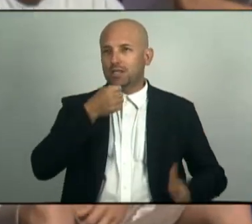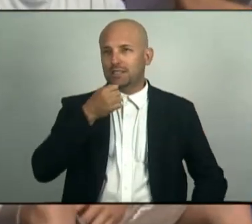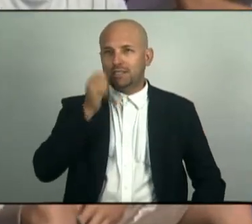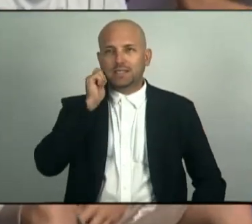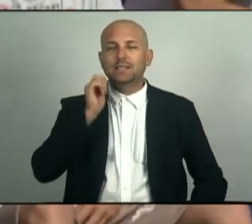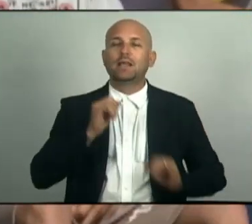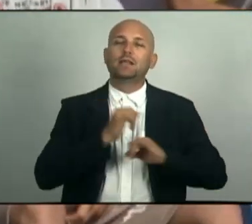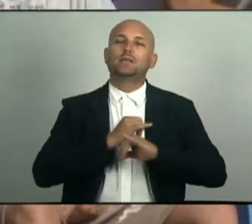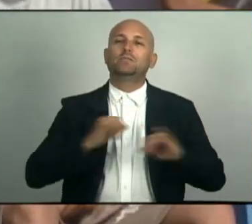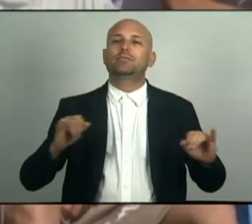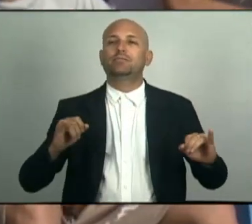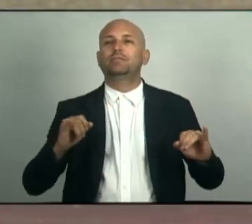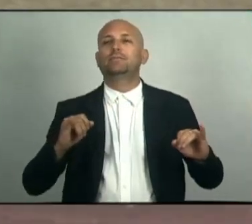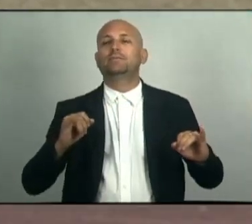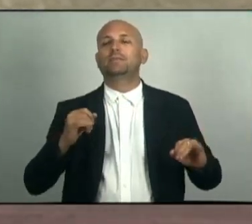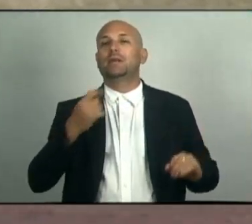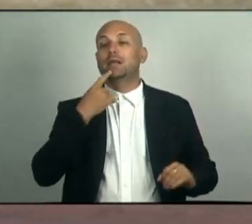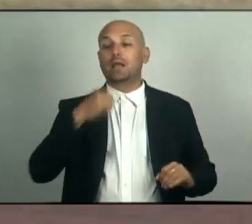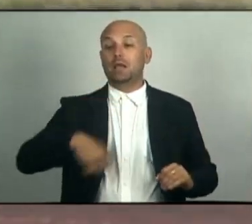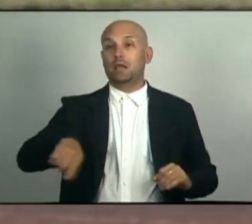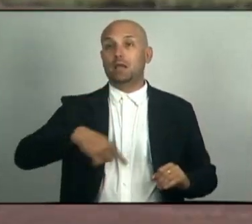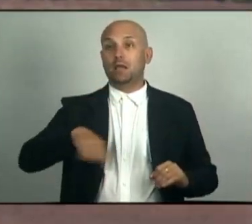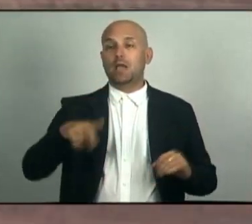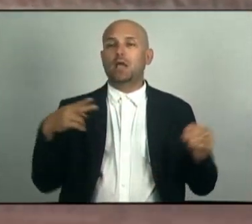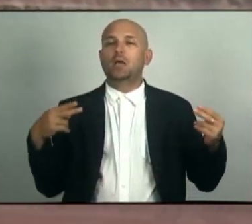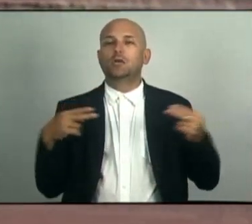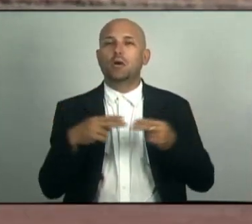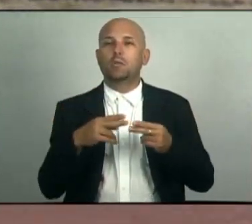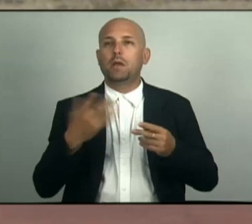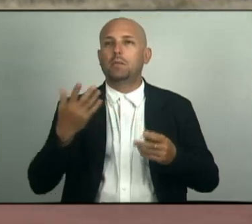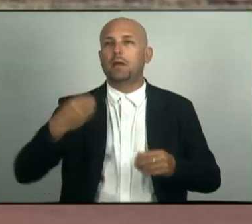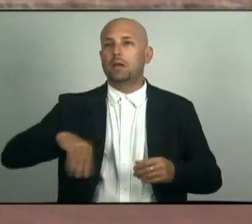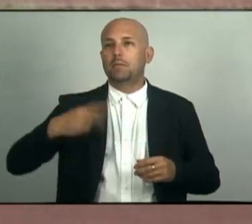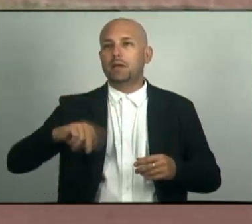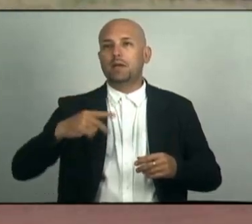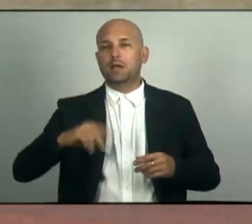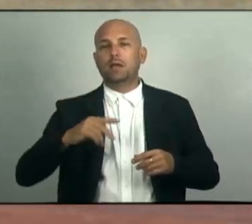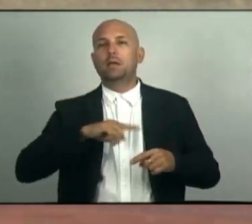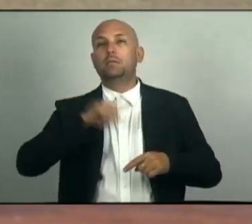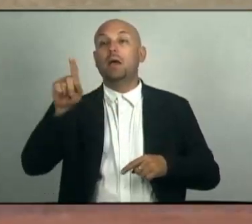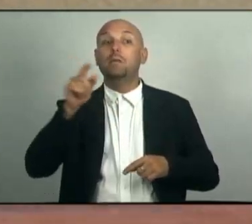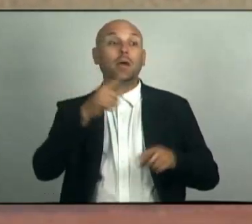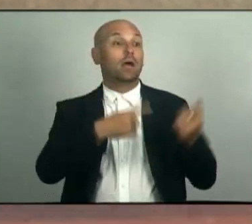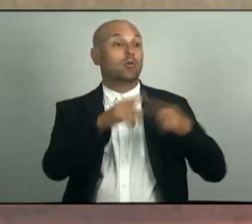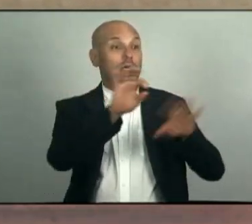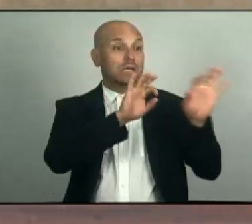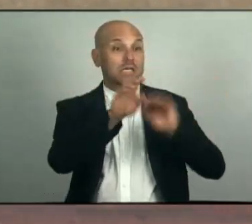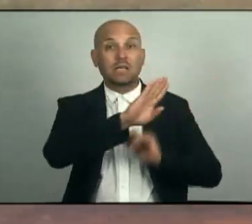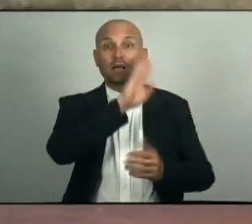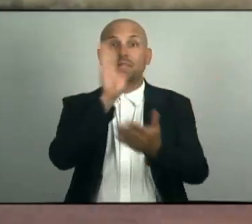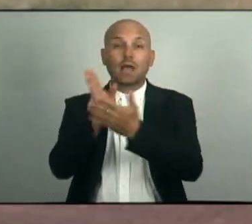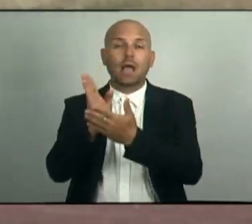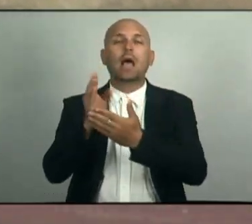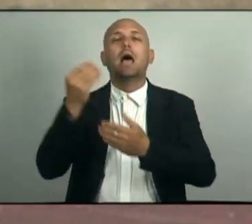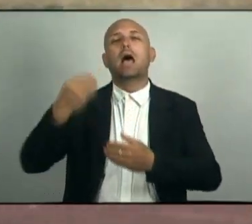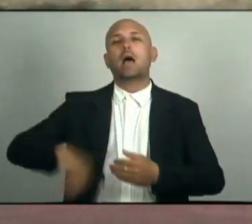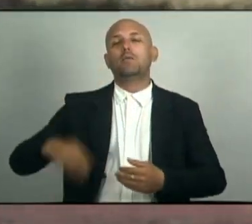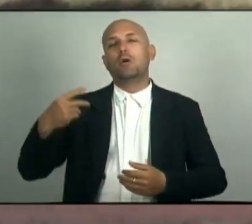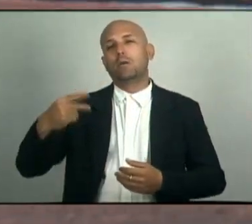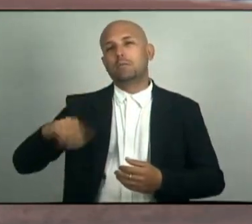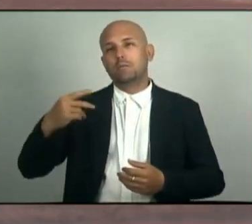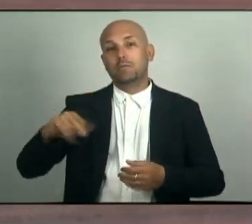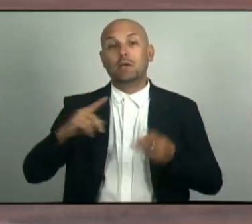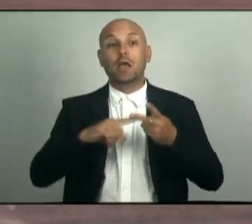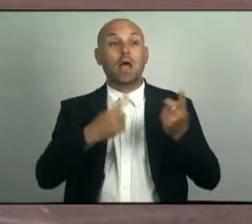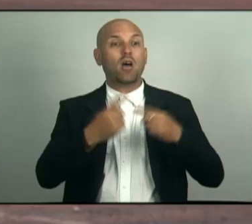Ríos a propósito de competencias que servirán de fogueo para los ya clasificados y también para los que necesitan obtener la